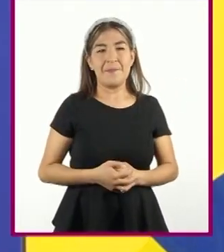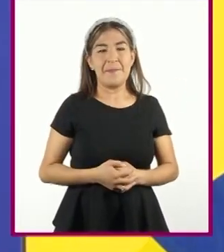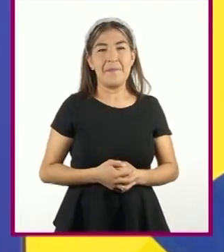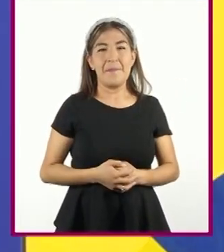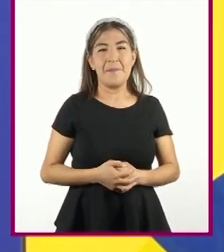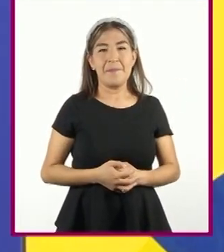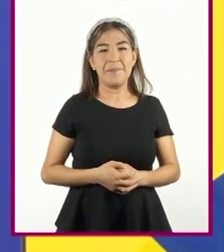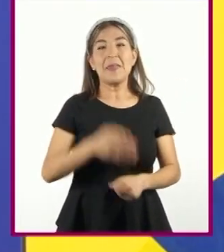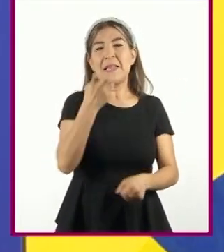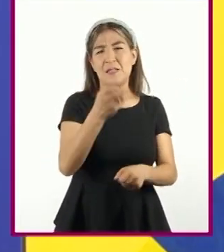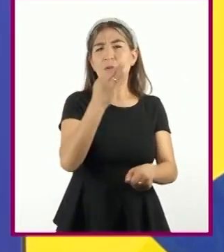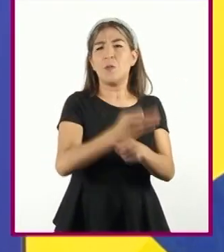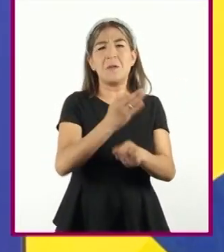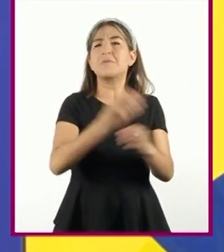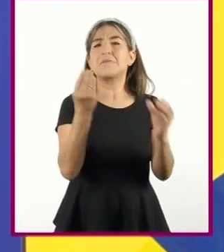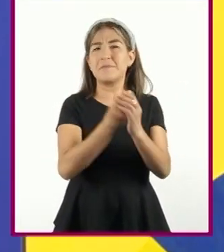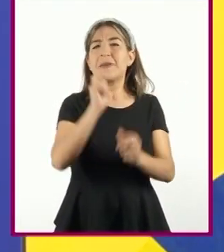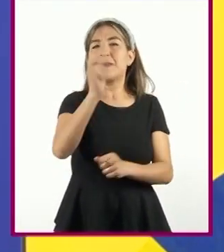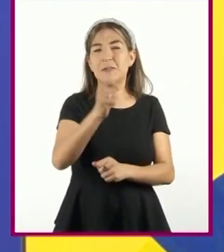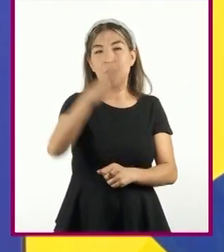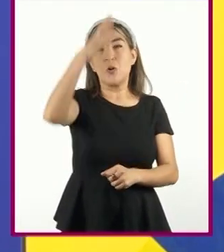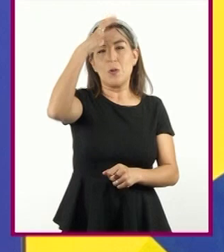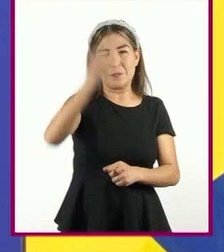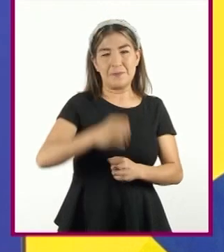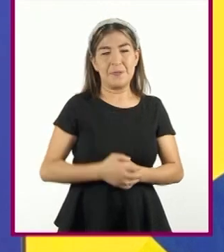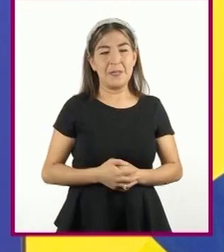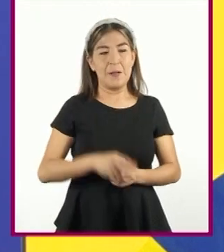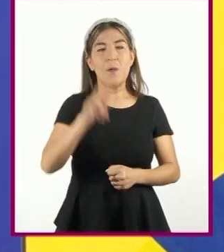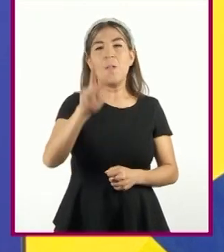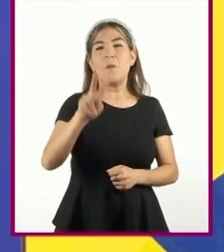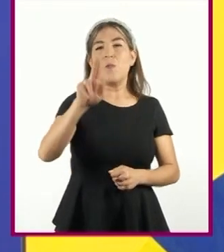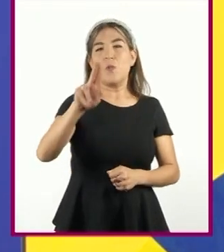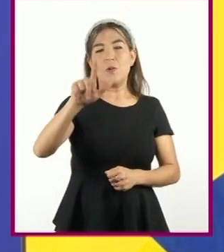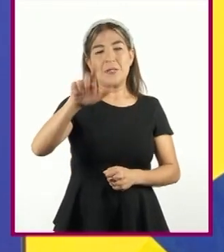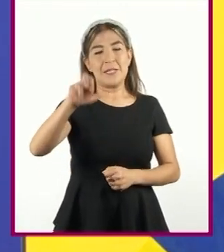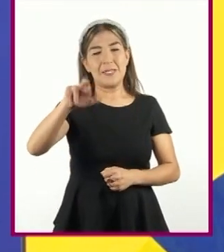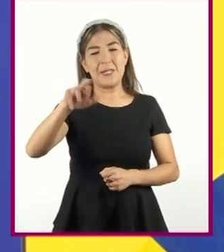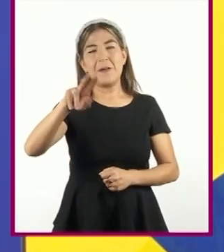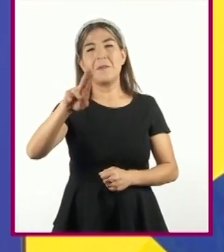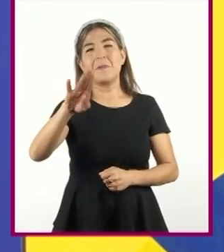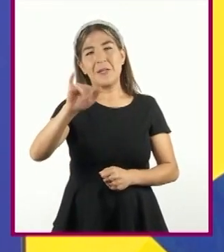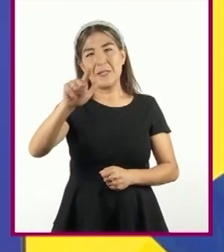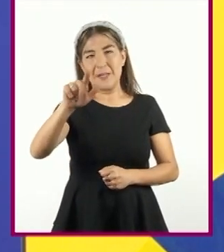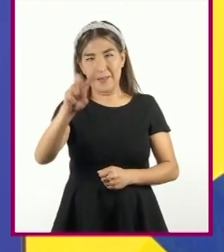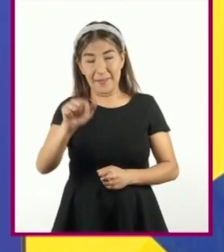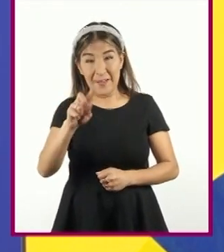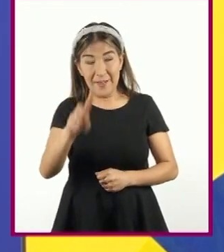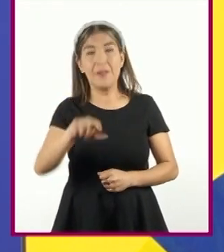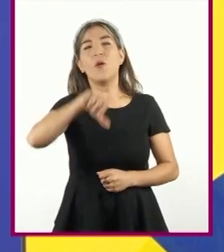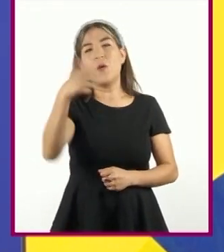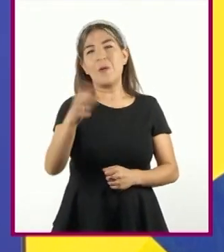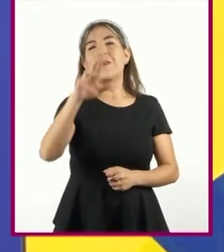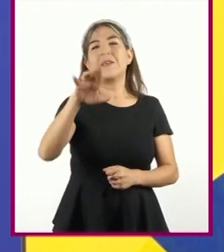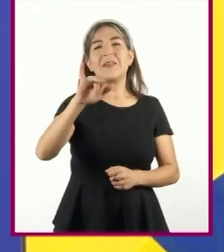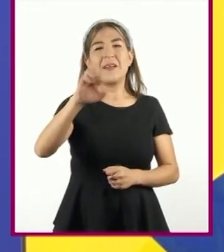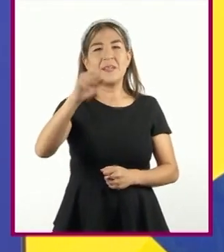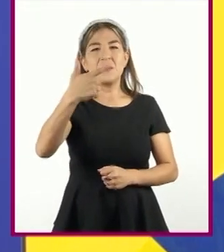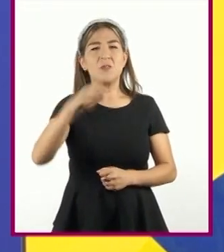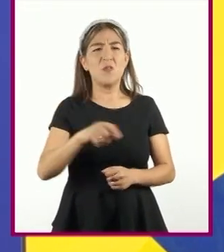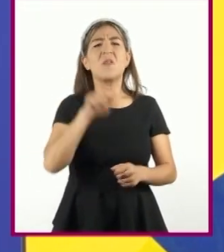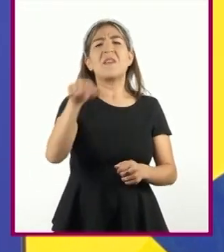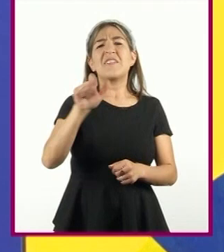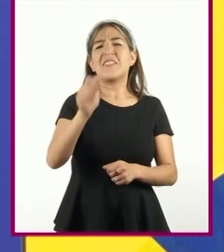esta sesión recordamos los conceptos de vulnerabilidad y riesgos. El riesgo se define como